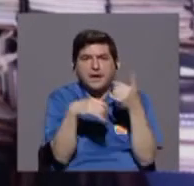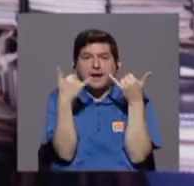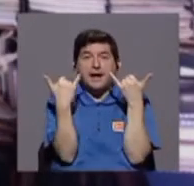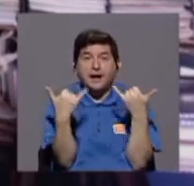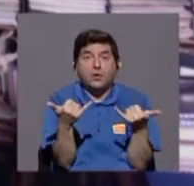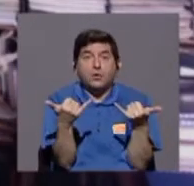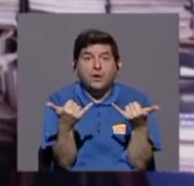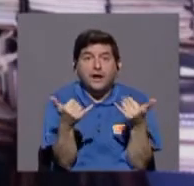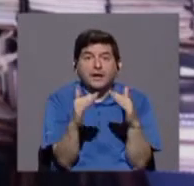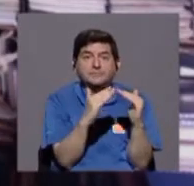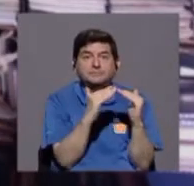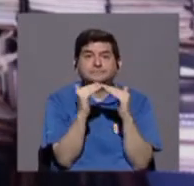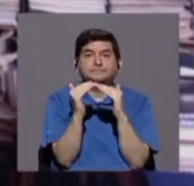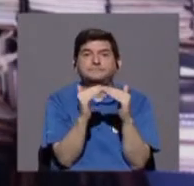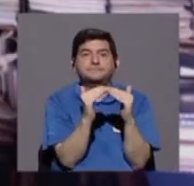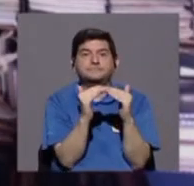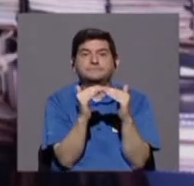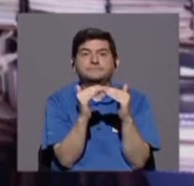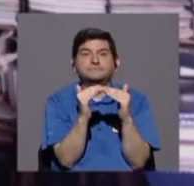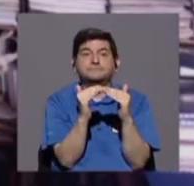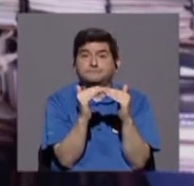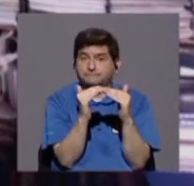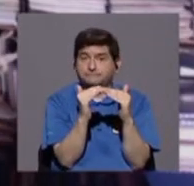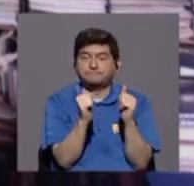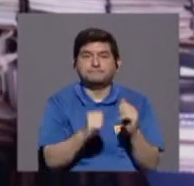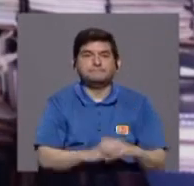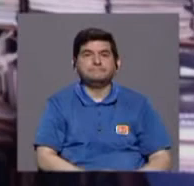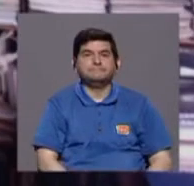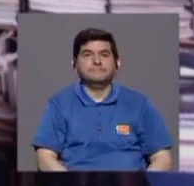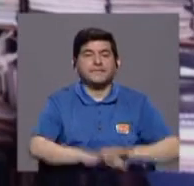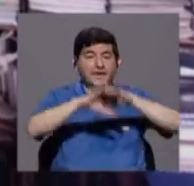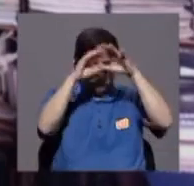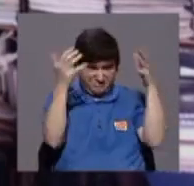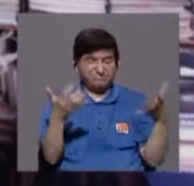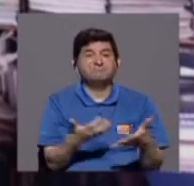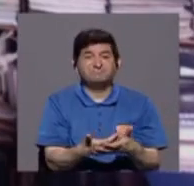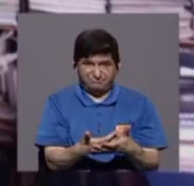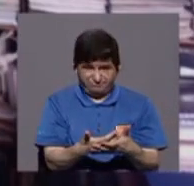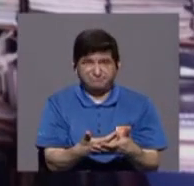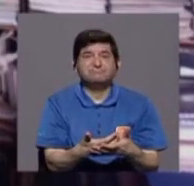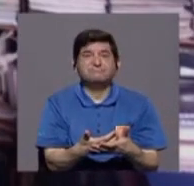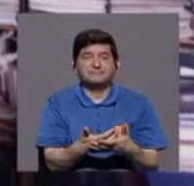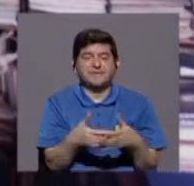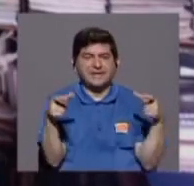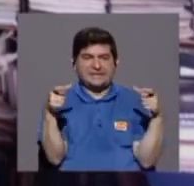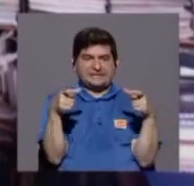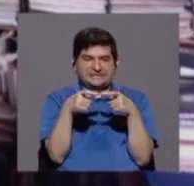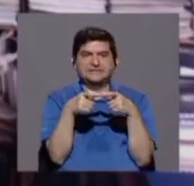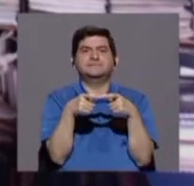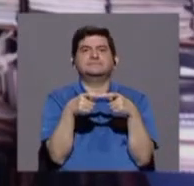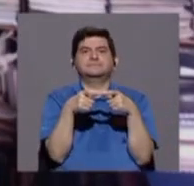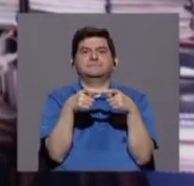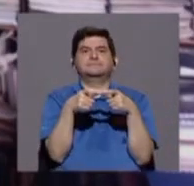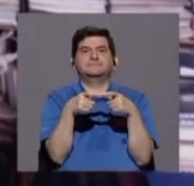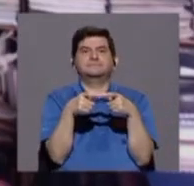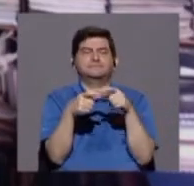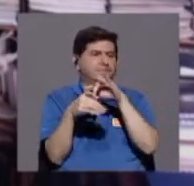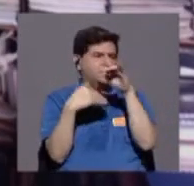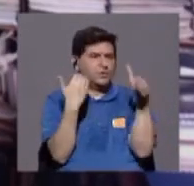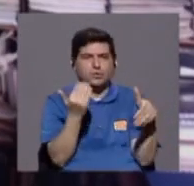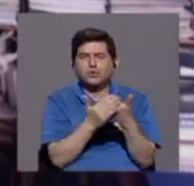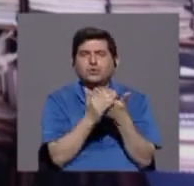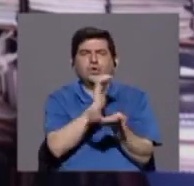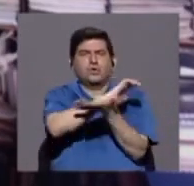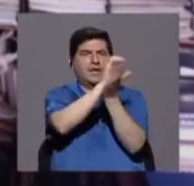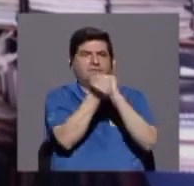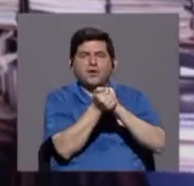es urbana. Es básicamente urbana, globalizada, conectada, ¿verdad? Toda esta revolución